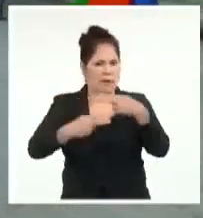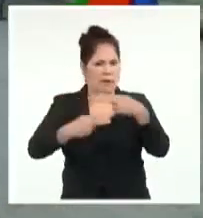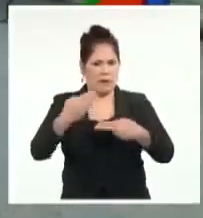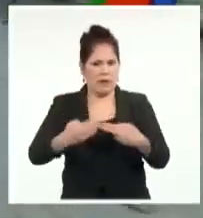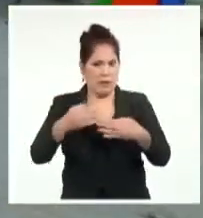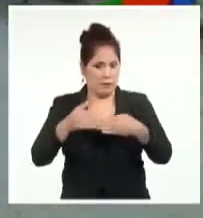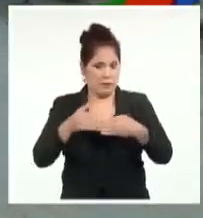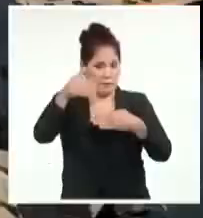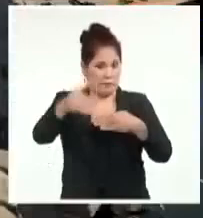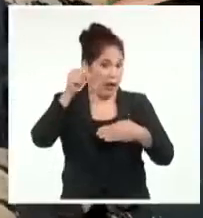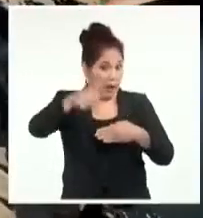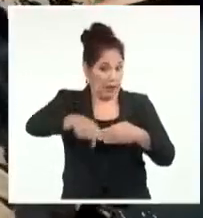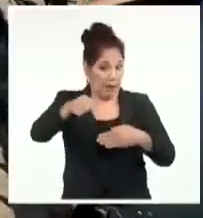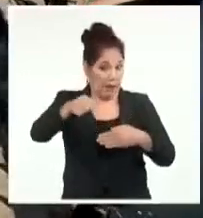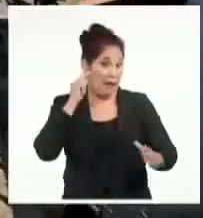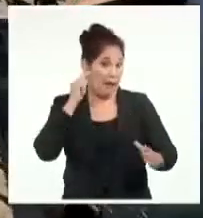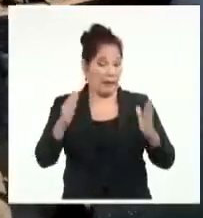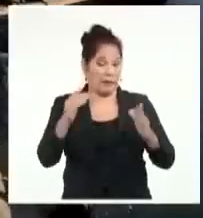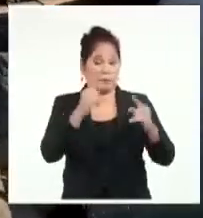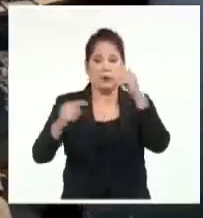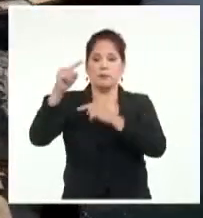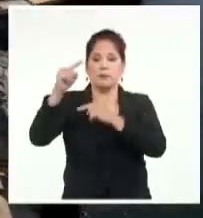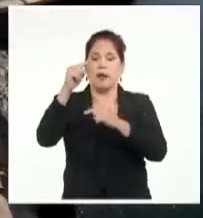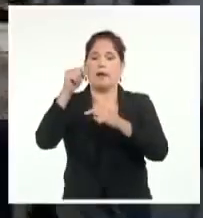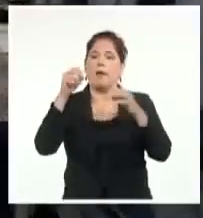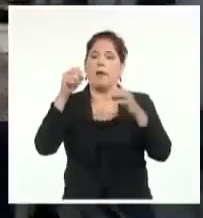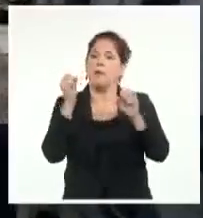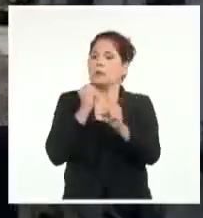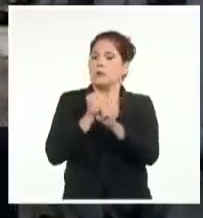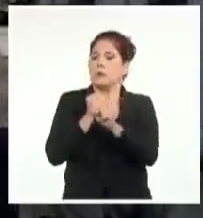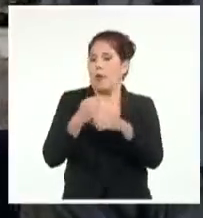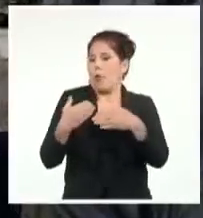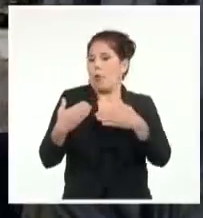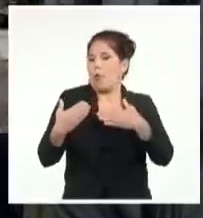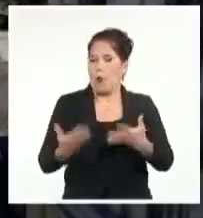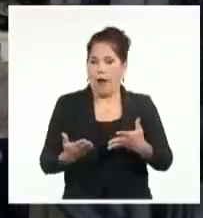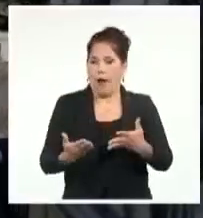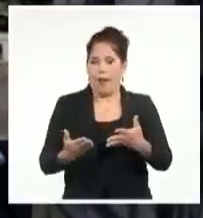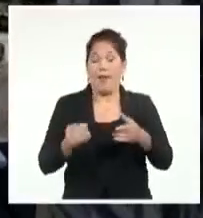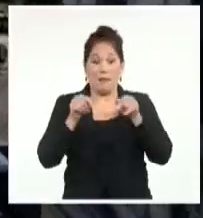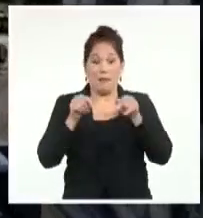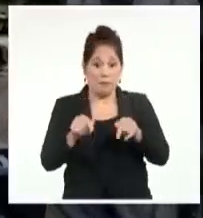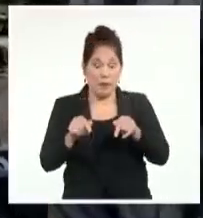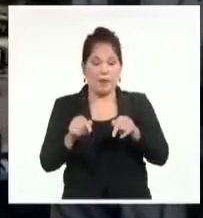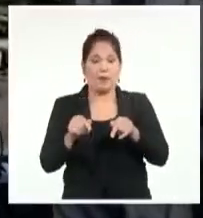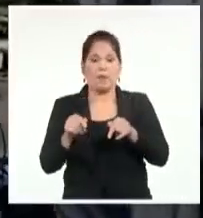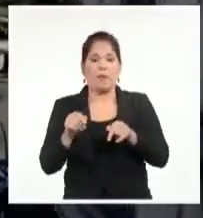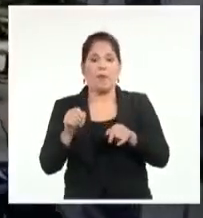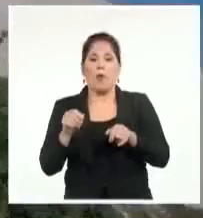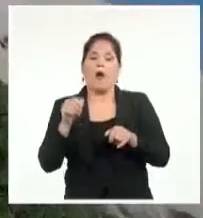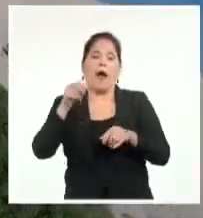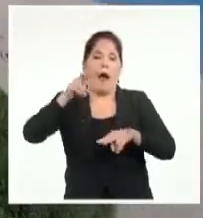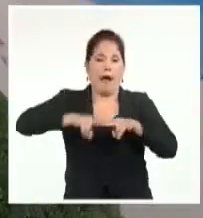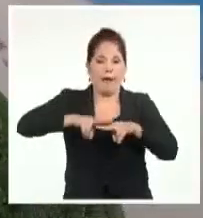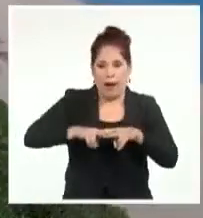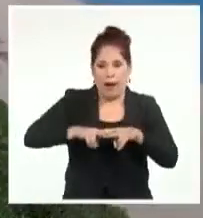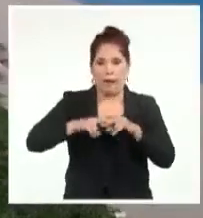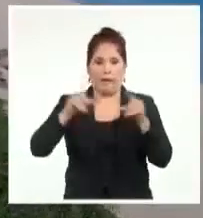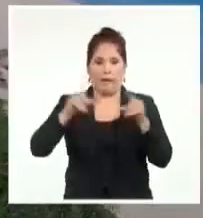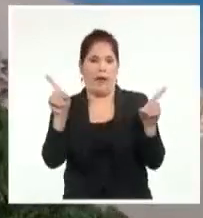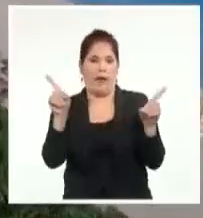al 2023, las principales prioridades de trabajo estarán centradas en los destinos La Habana,